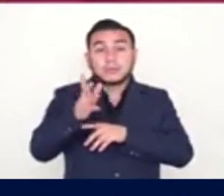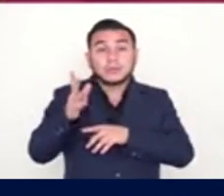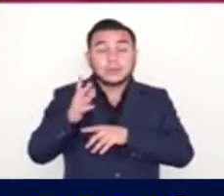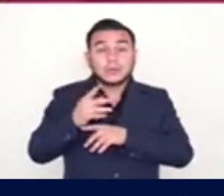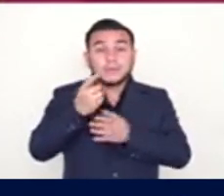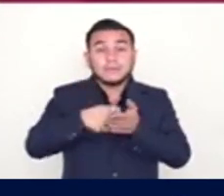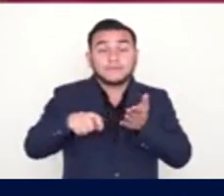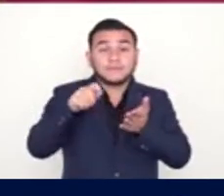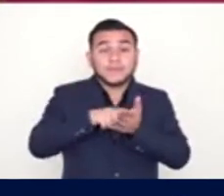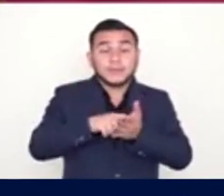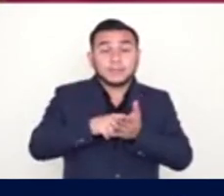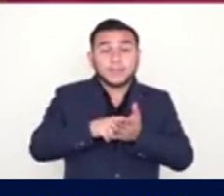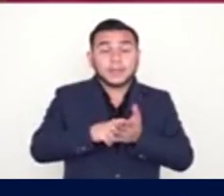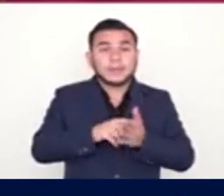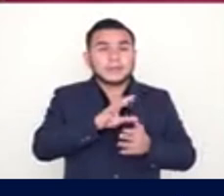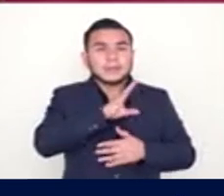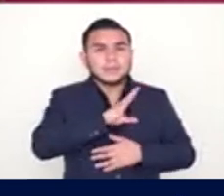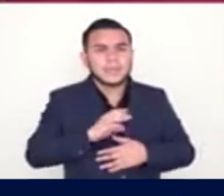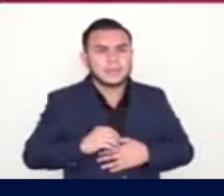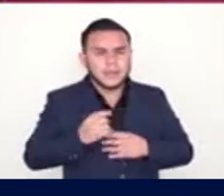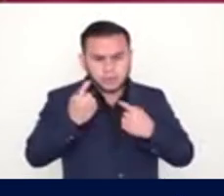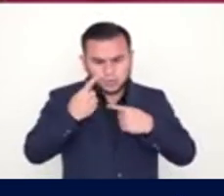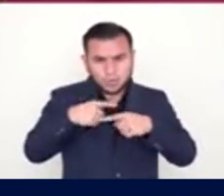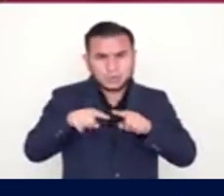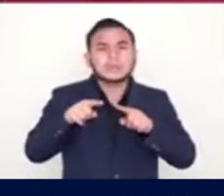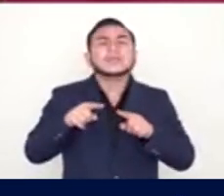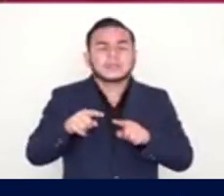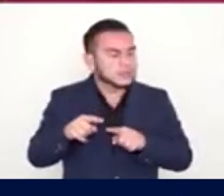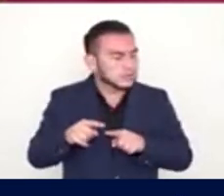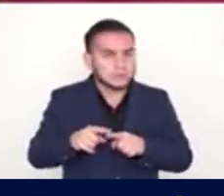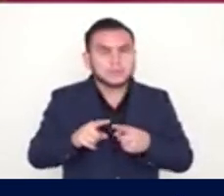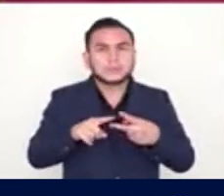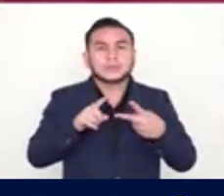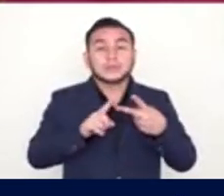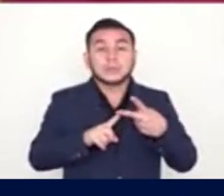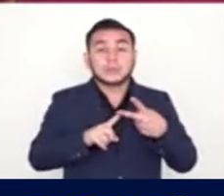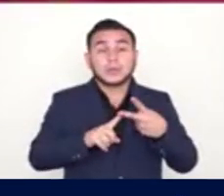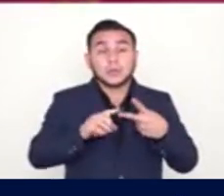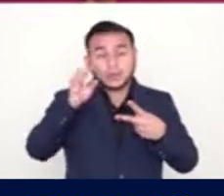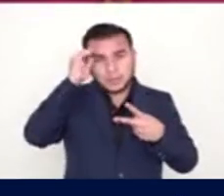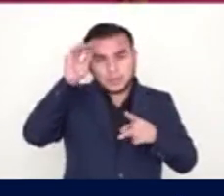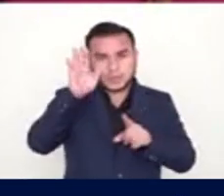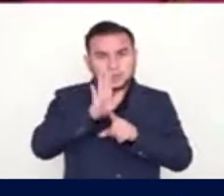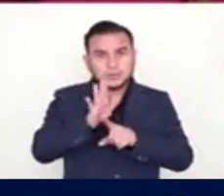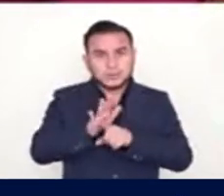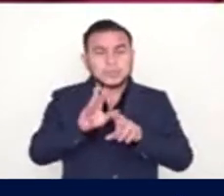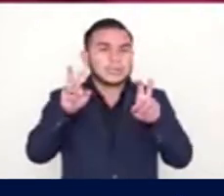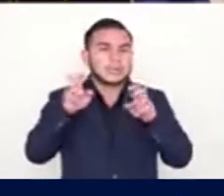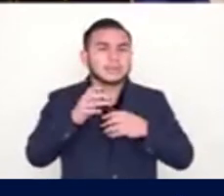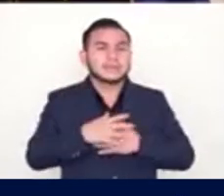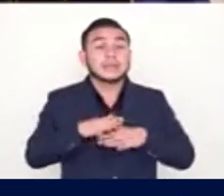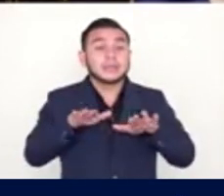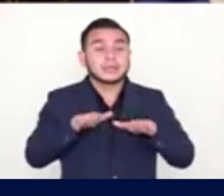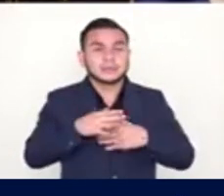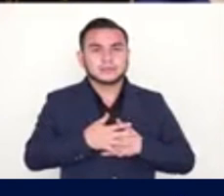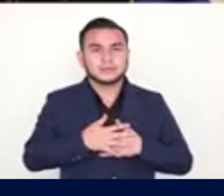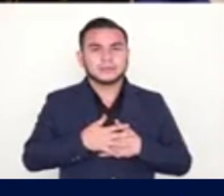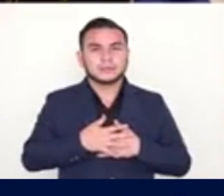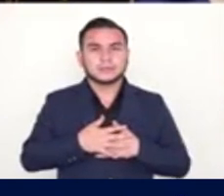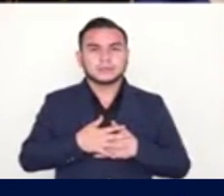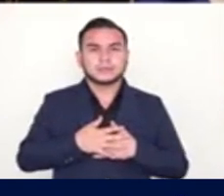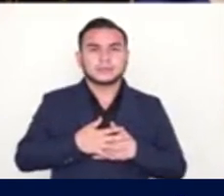la firma. ¿El Salvador va a firmar este tratado? Me gustaría también saber la postura oficial sobre este tema, por favor. Gracias.